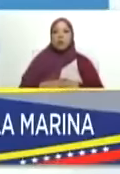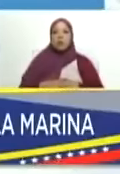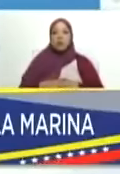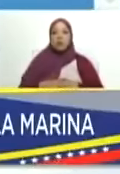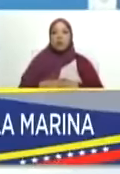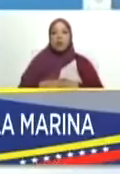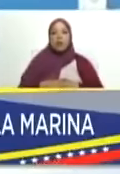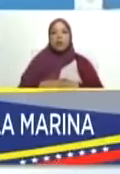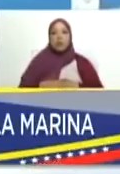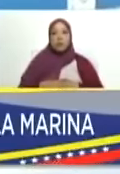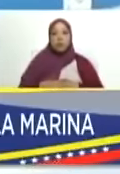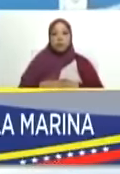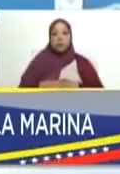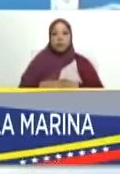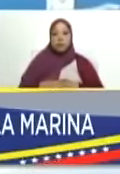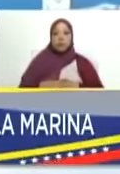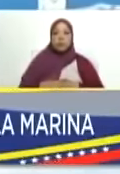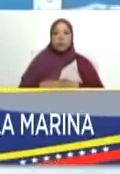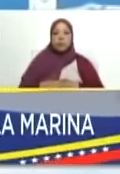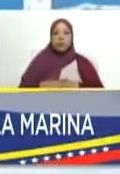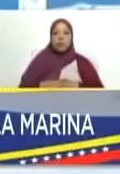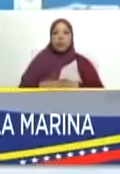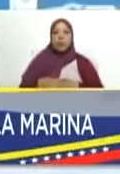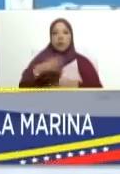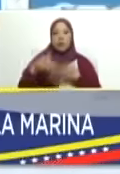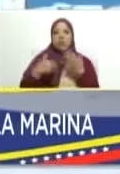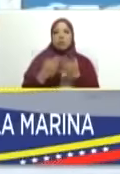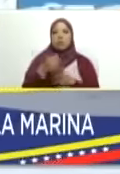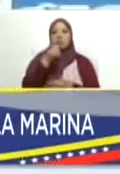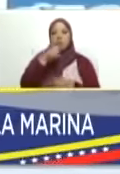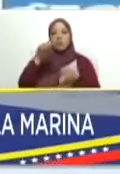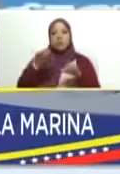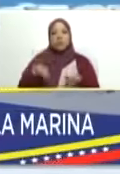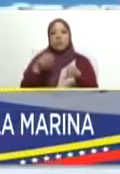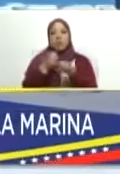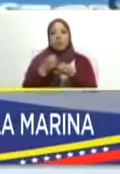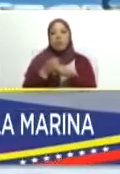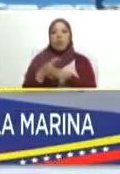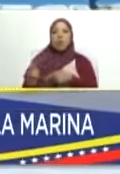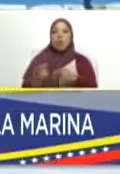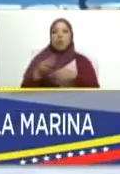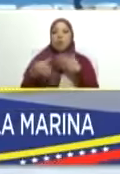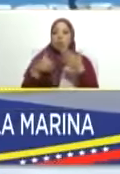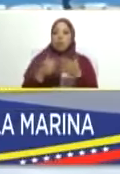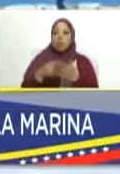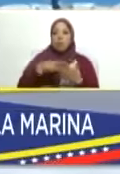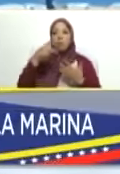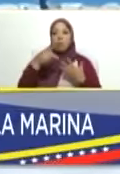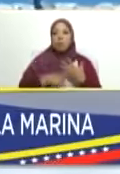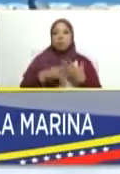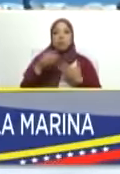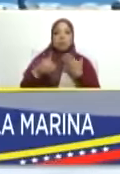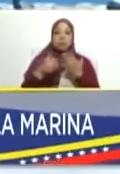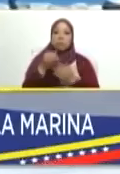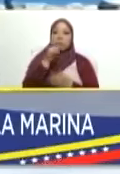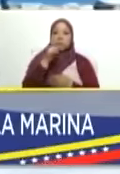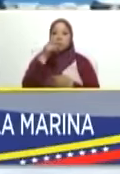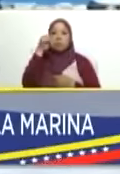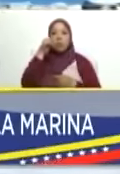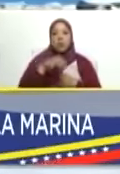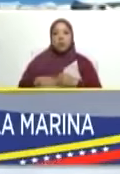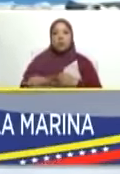Express. Ah. ¿Te acuerdas del avión que está en la cinta costera allá? Claro, correcto. Ganado y bueno. Hemos llegado precisamente a una de las